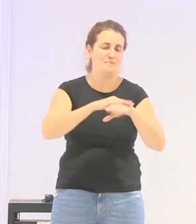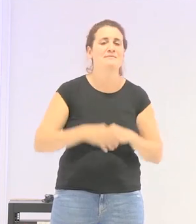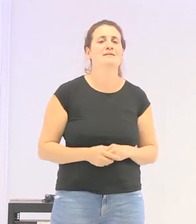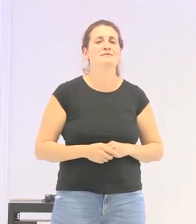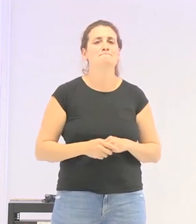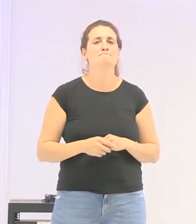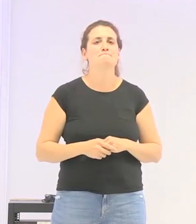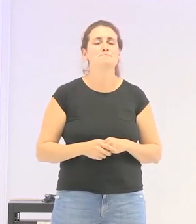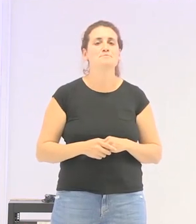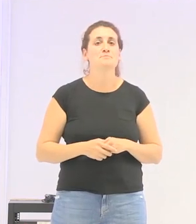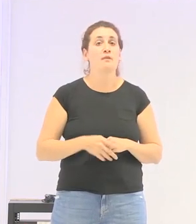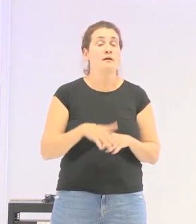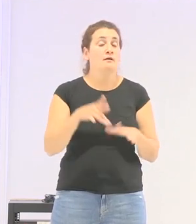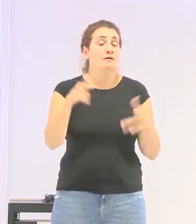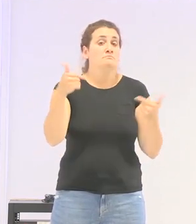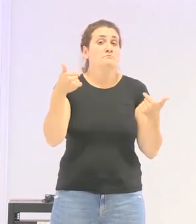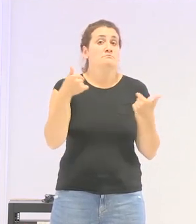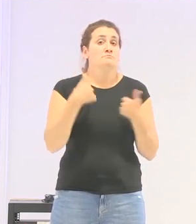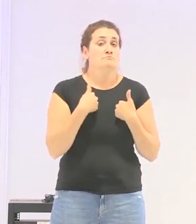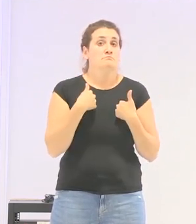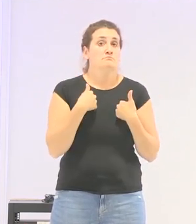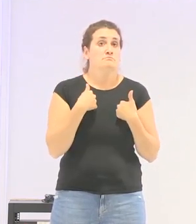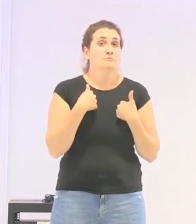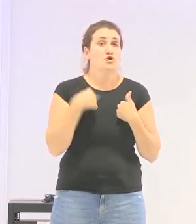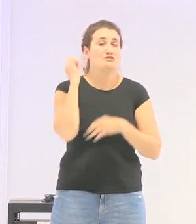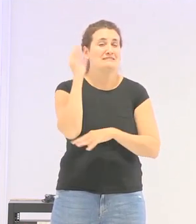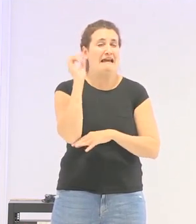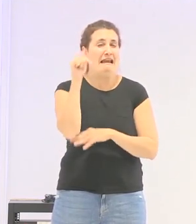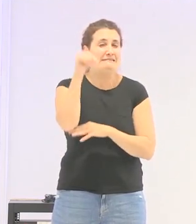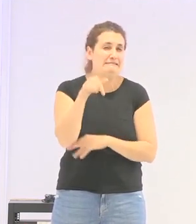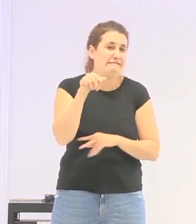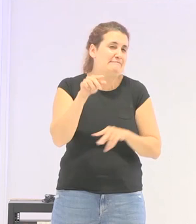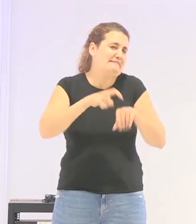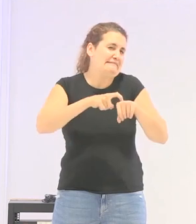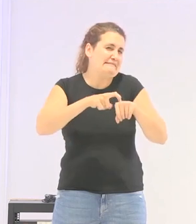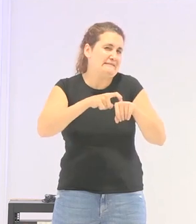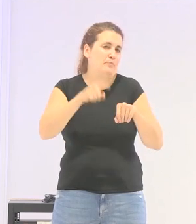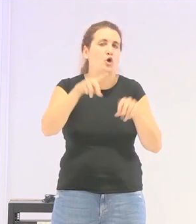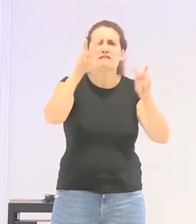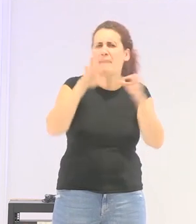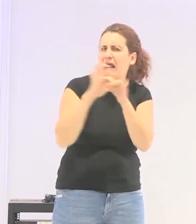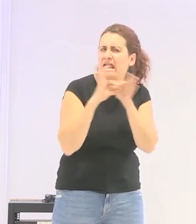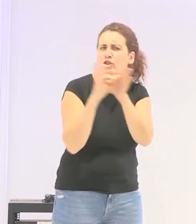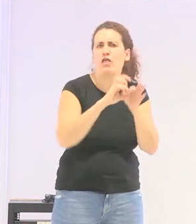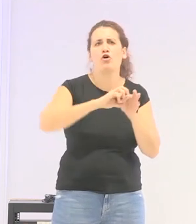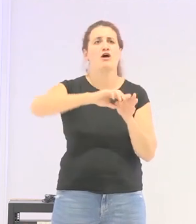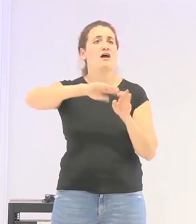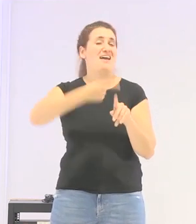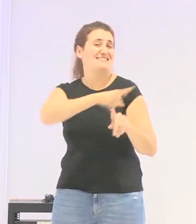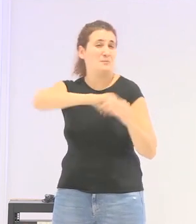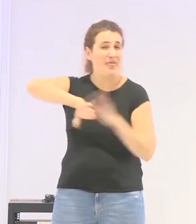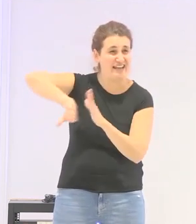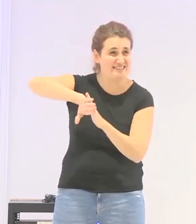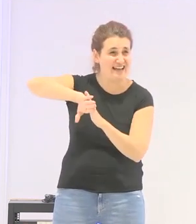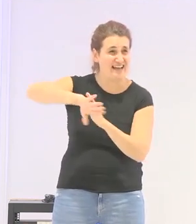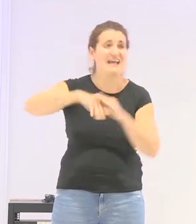Y nada, yo cuando hago estas charlas, bueno, de cualquier tema relacionado con la extrema derecha, lo primero que me preguntan